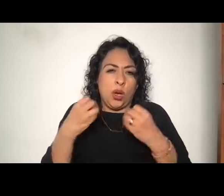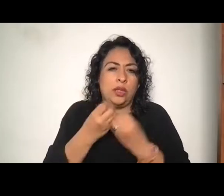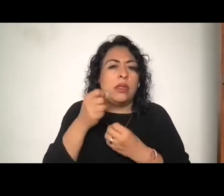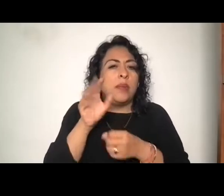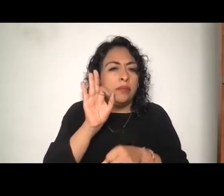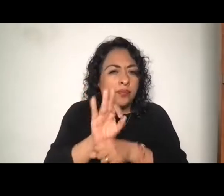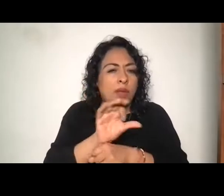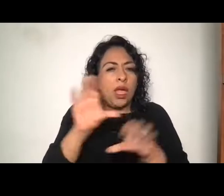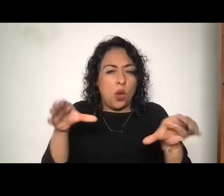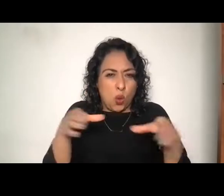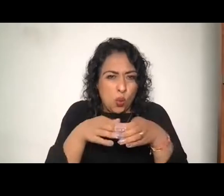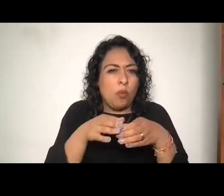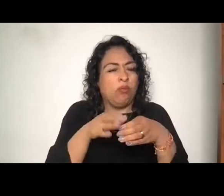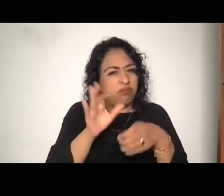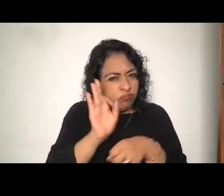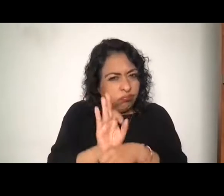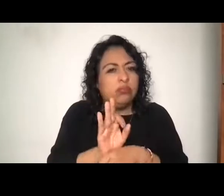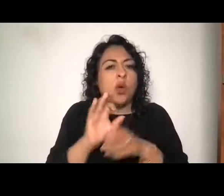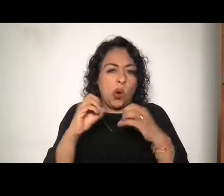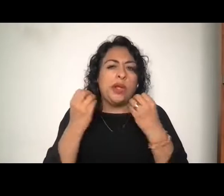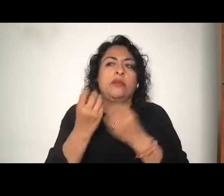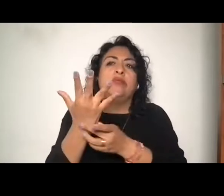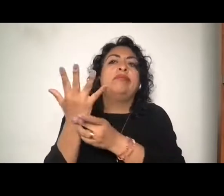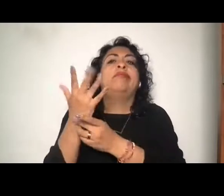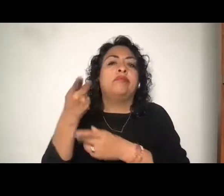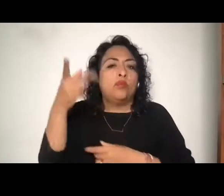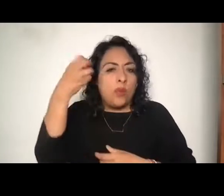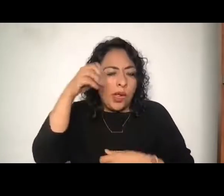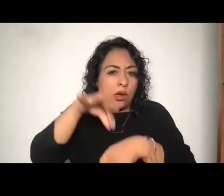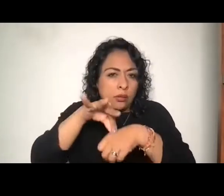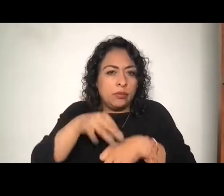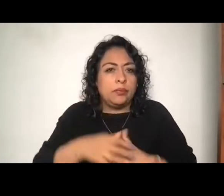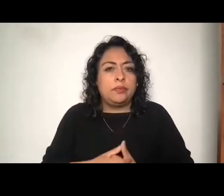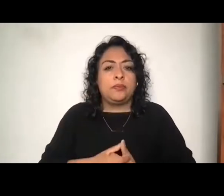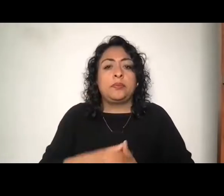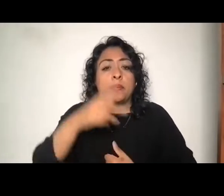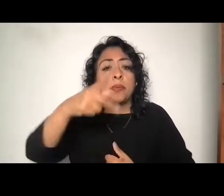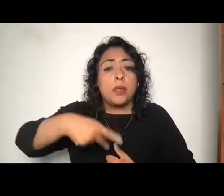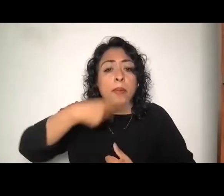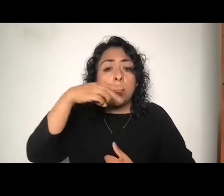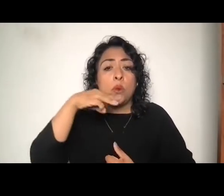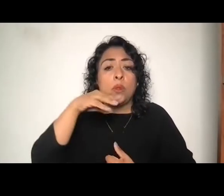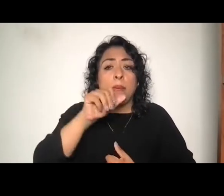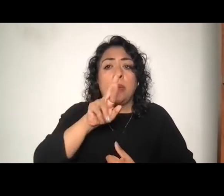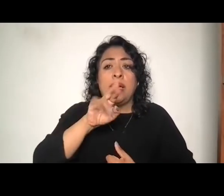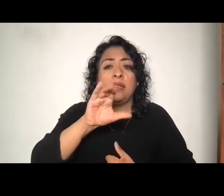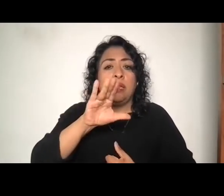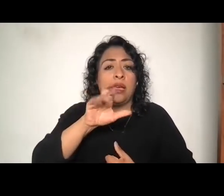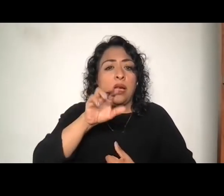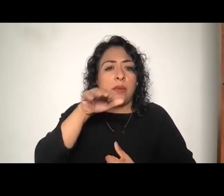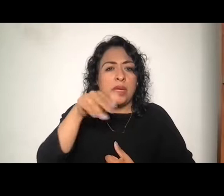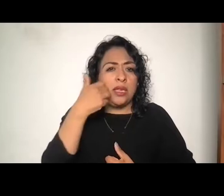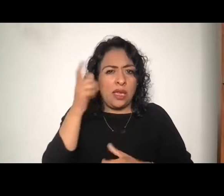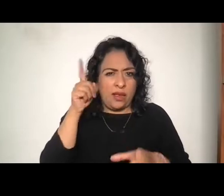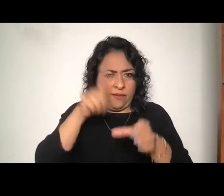del sector. También las organizaciones nos van a decir esto, ¿no? Bueno, nos pregunta Mari Carmen, ¿quiere afiliar